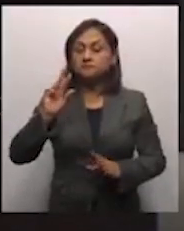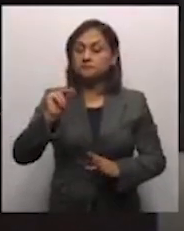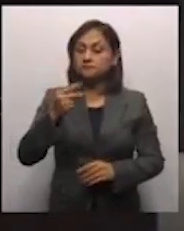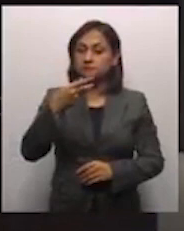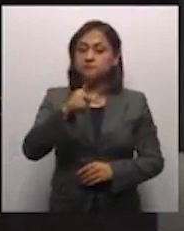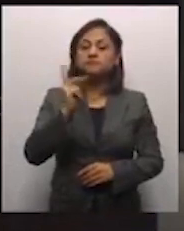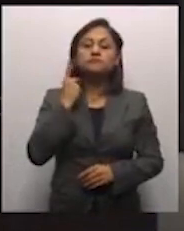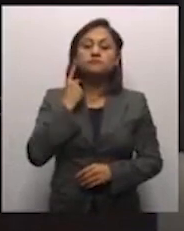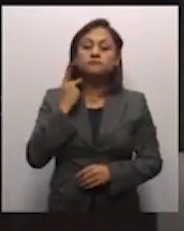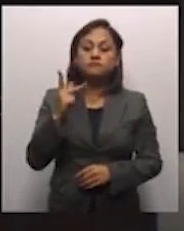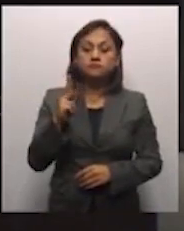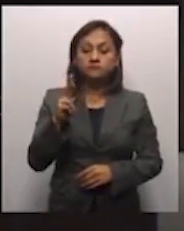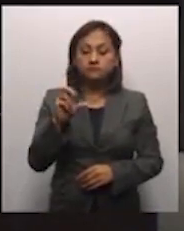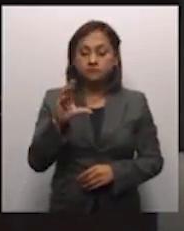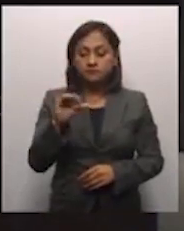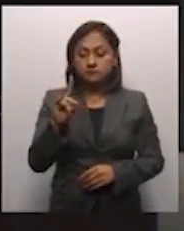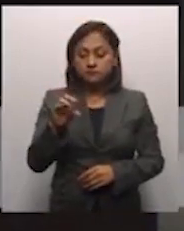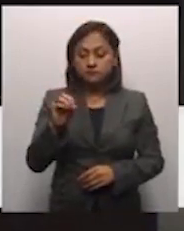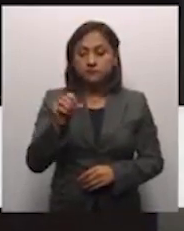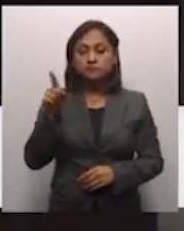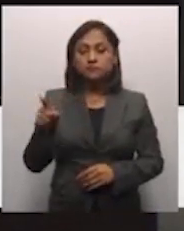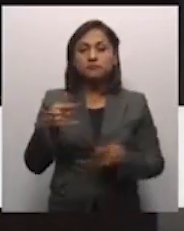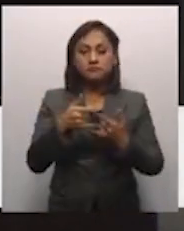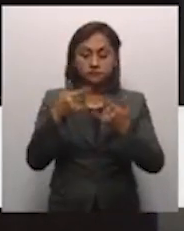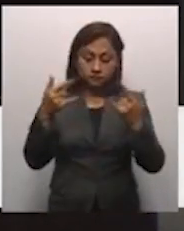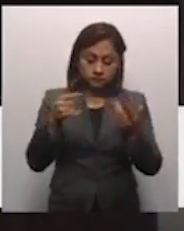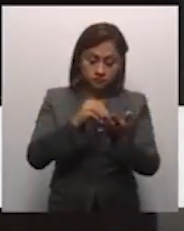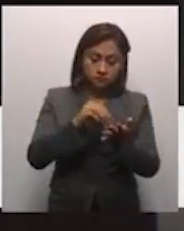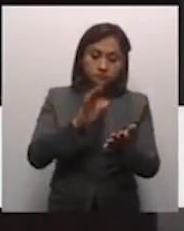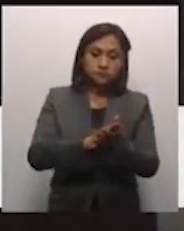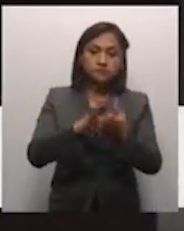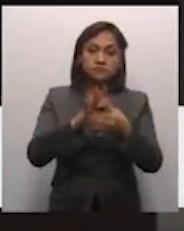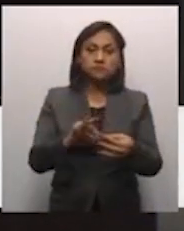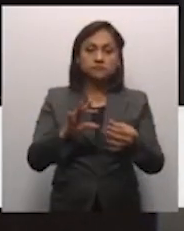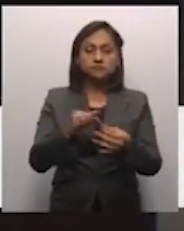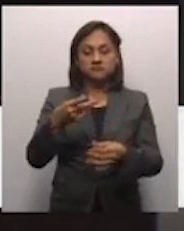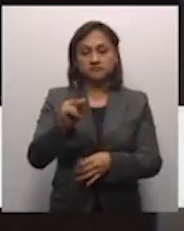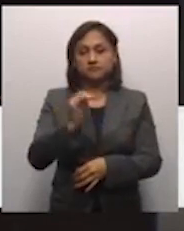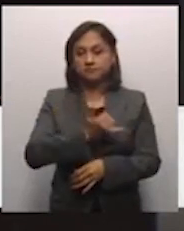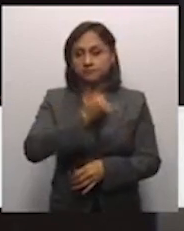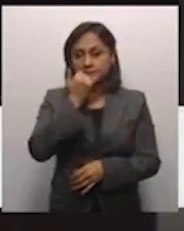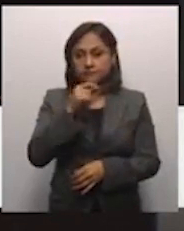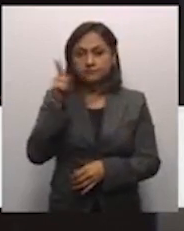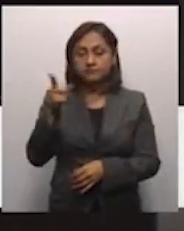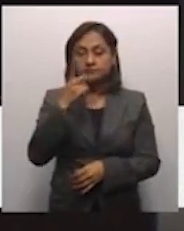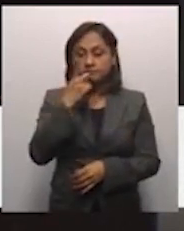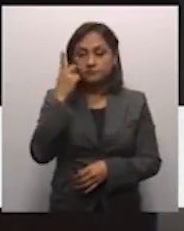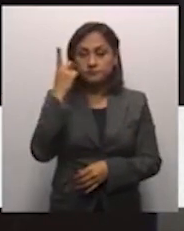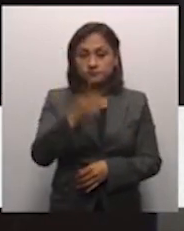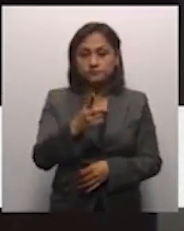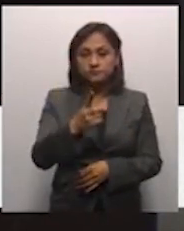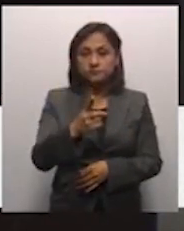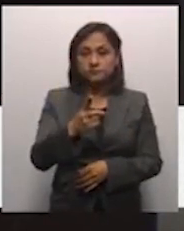Preciado gusta de hacer citas históricas imprecisas. Él comenta que el autor de del